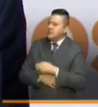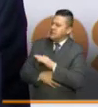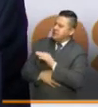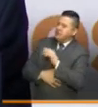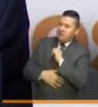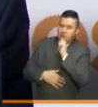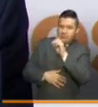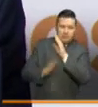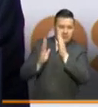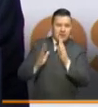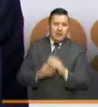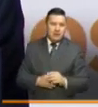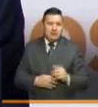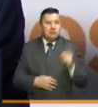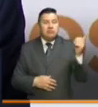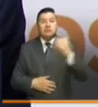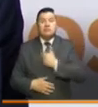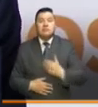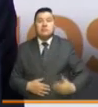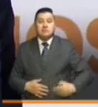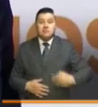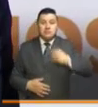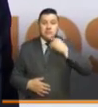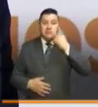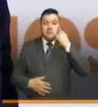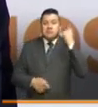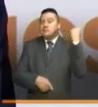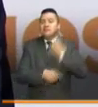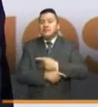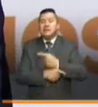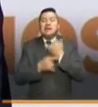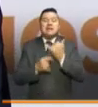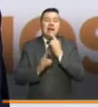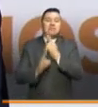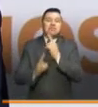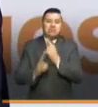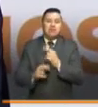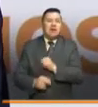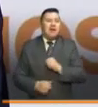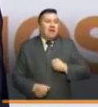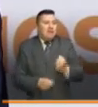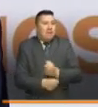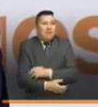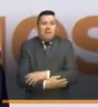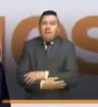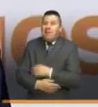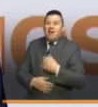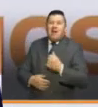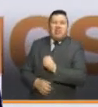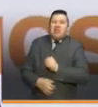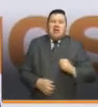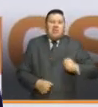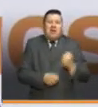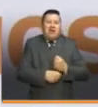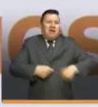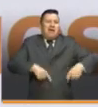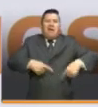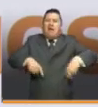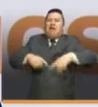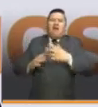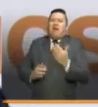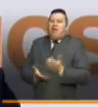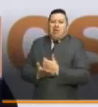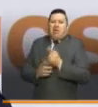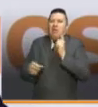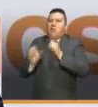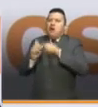que la instrucción del presidente duque es dar respuesta rápida a esos trabajadores informales independientes que están sintonizados sin ningún programa